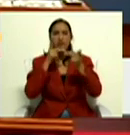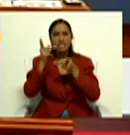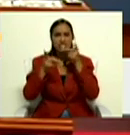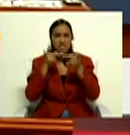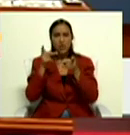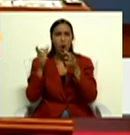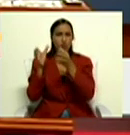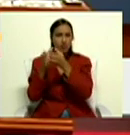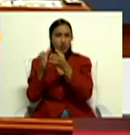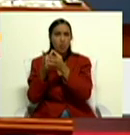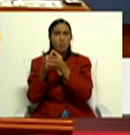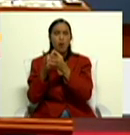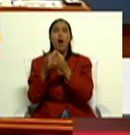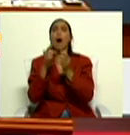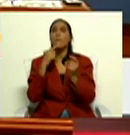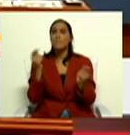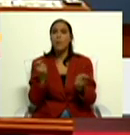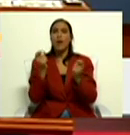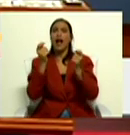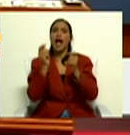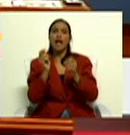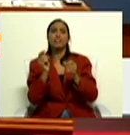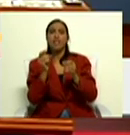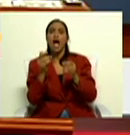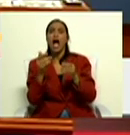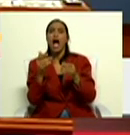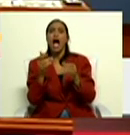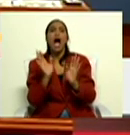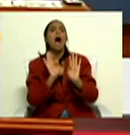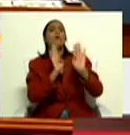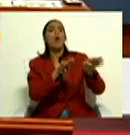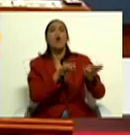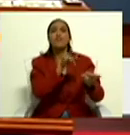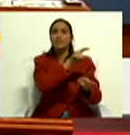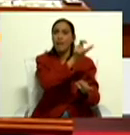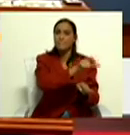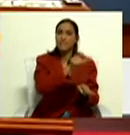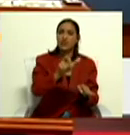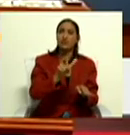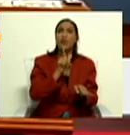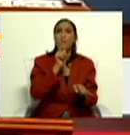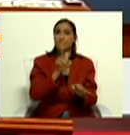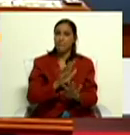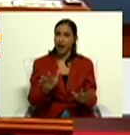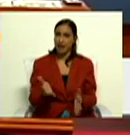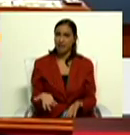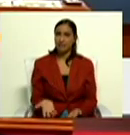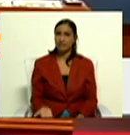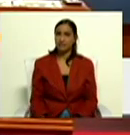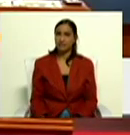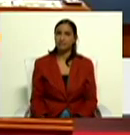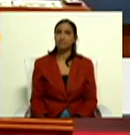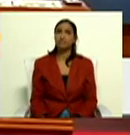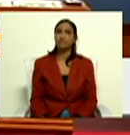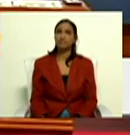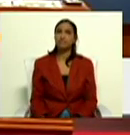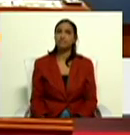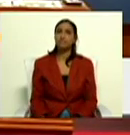medios transnacionales de propaganda como agencias de noticias. Una de ellas fue